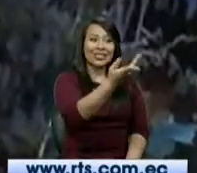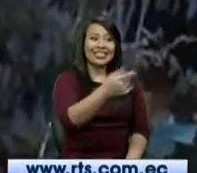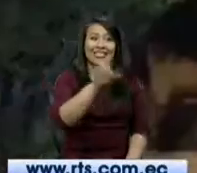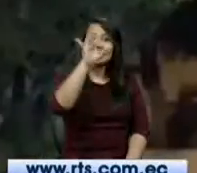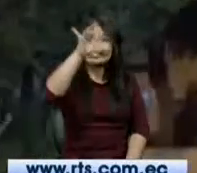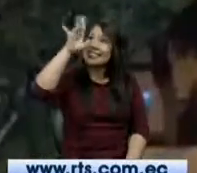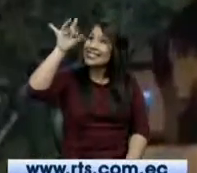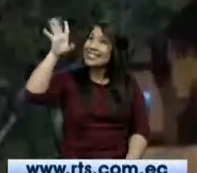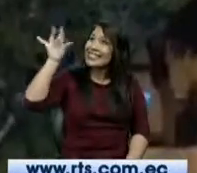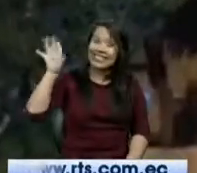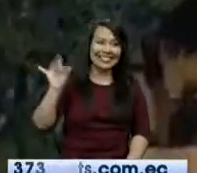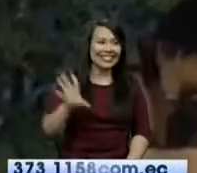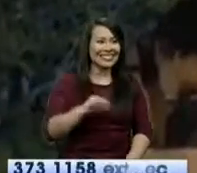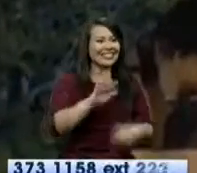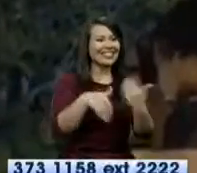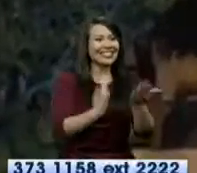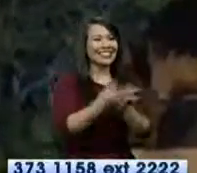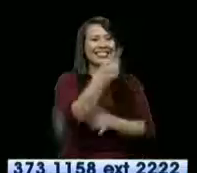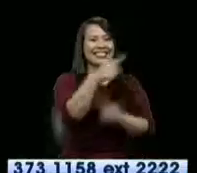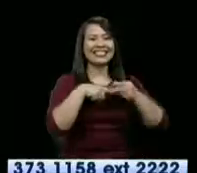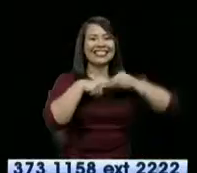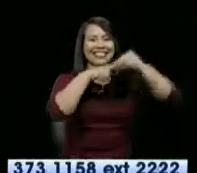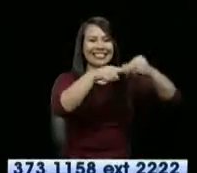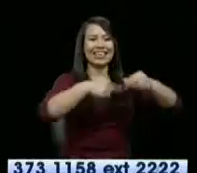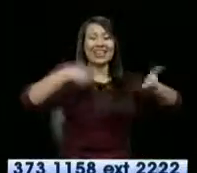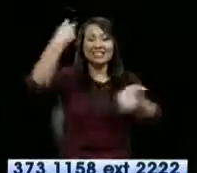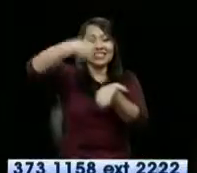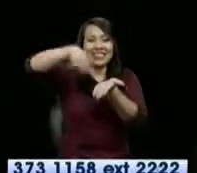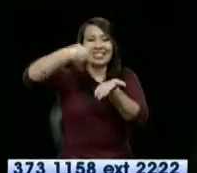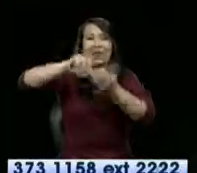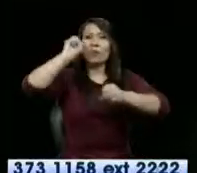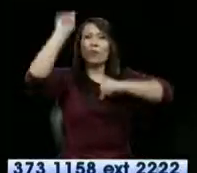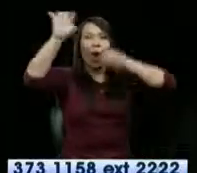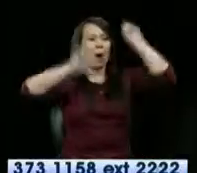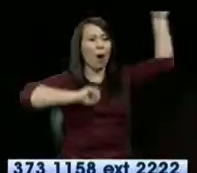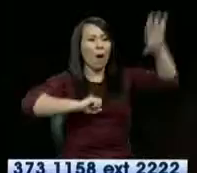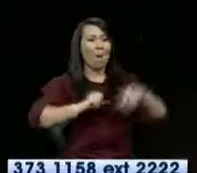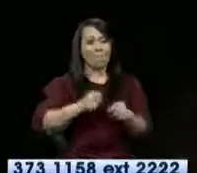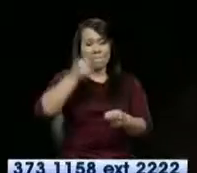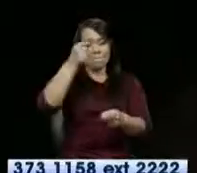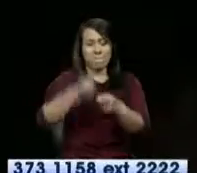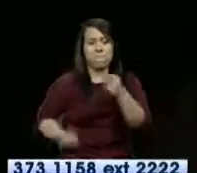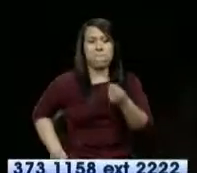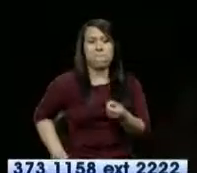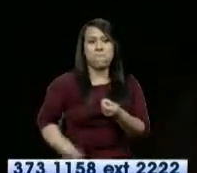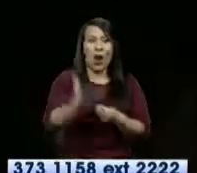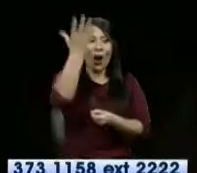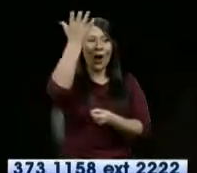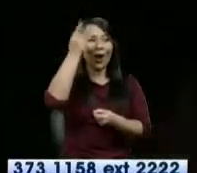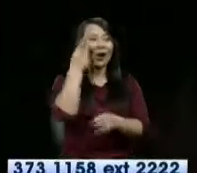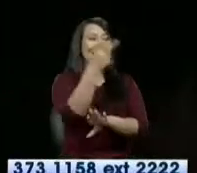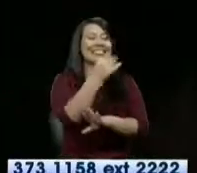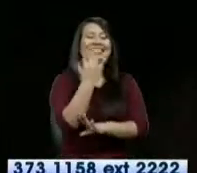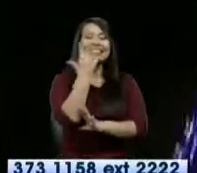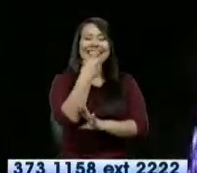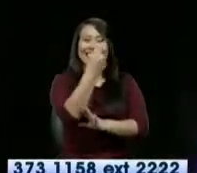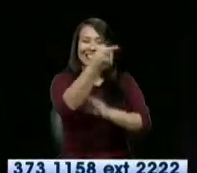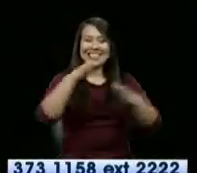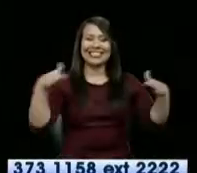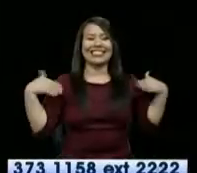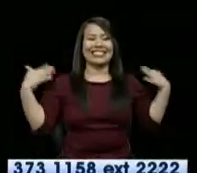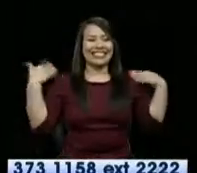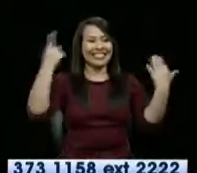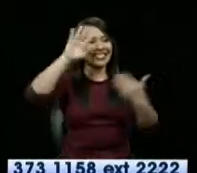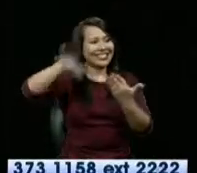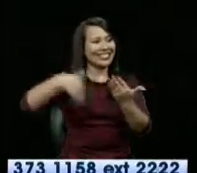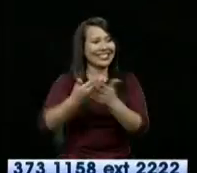bonito toque navideño digno de resaltarse. La fiesta inaugural concluyó con una lluvia de luces de esperanza y felicidad para todos los